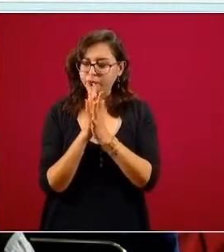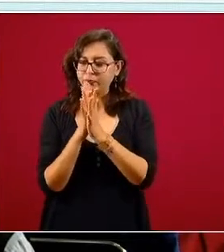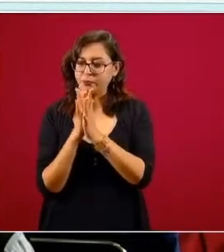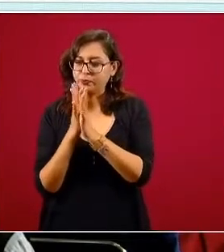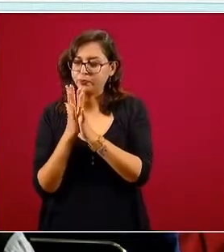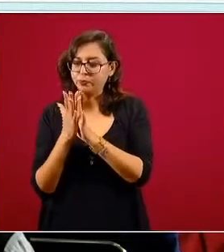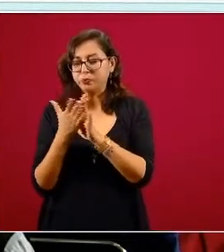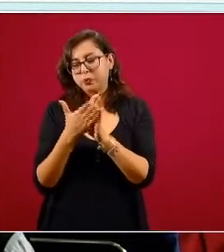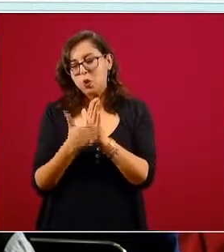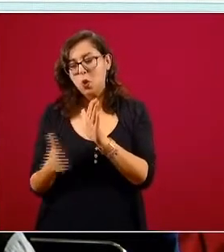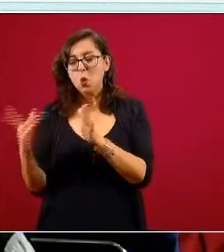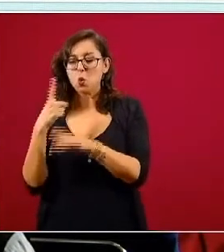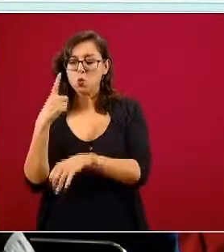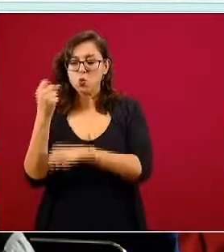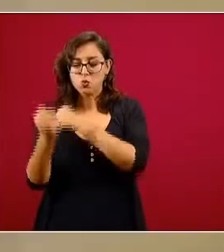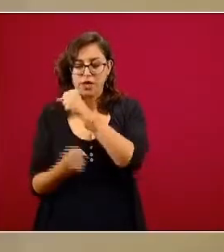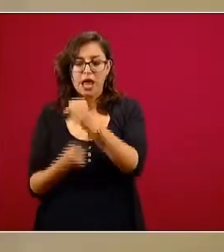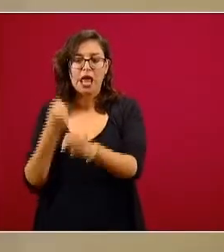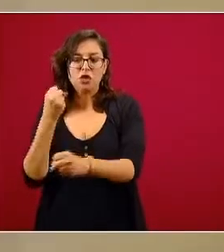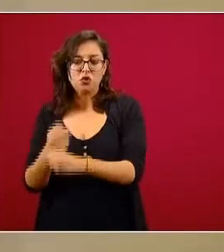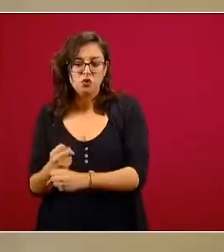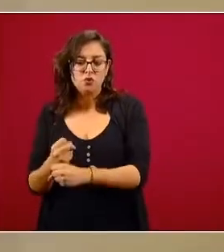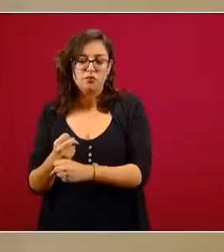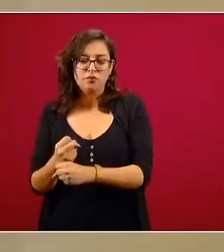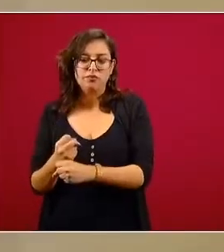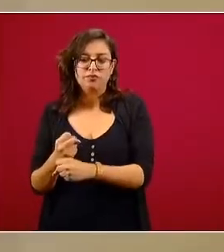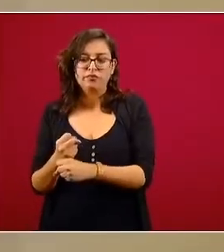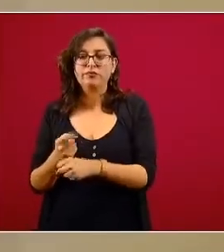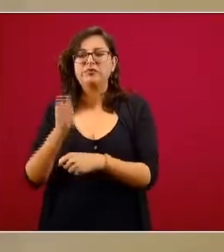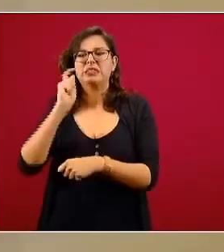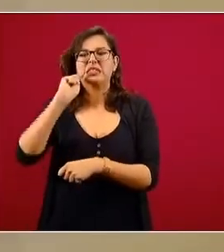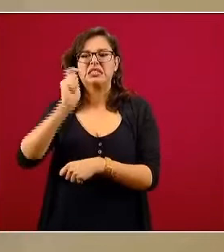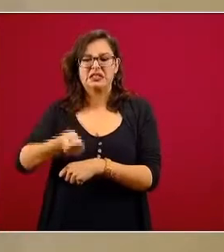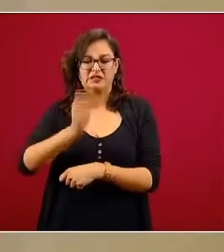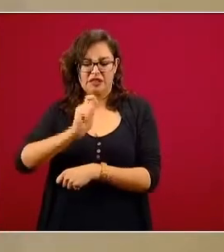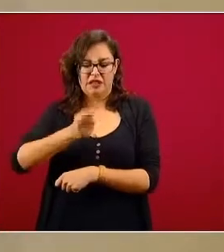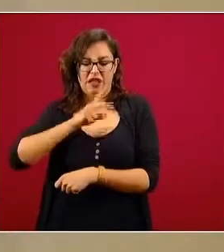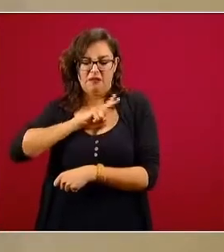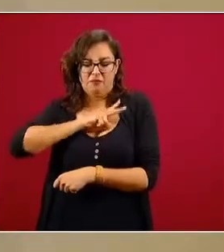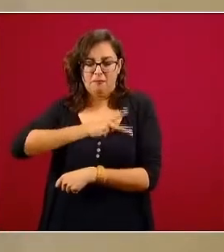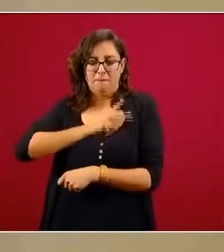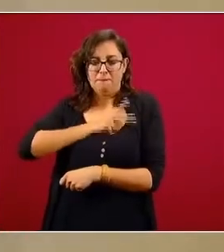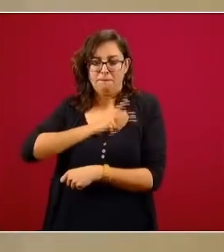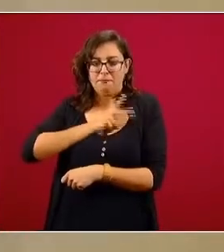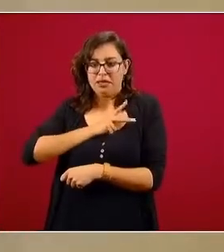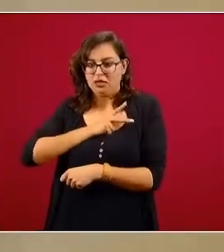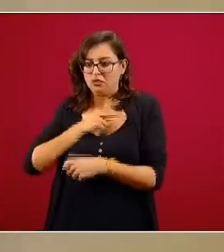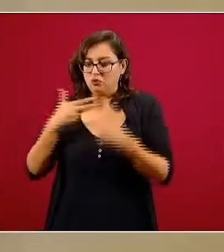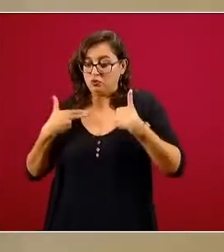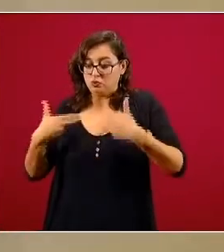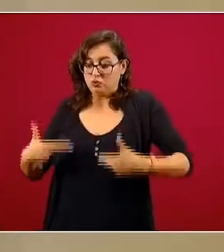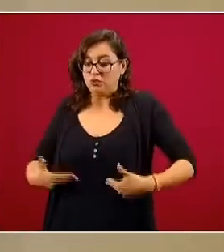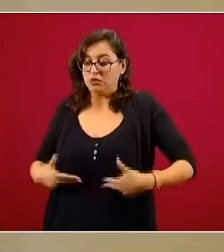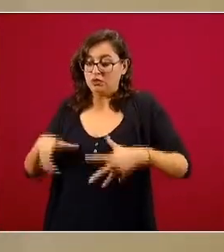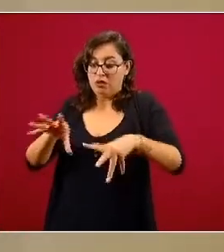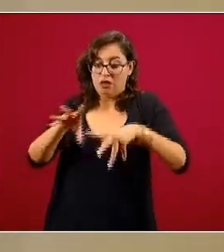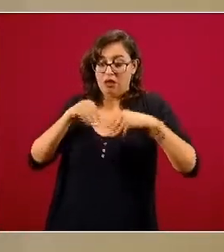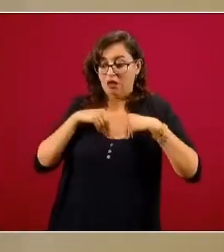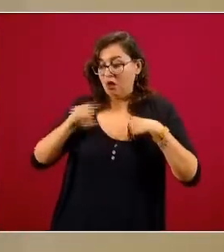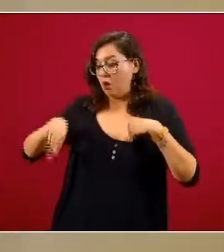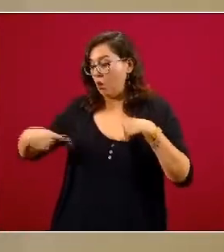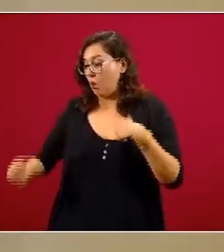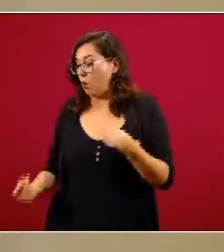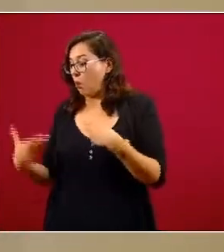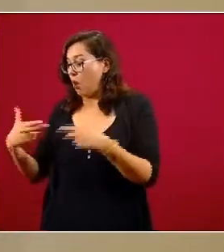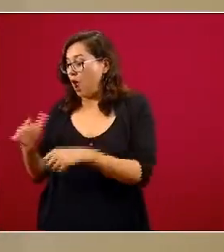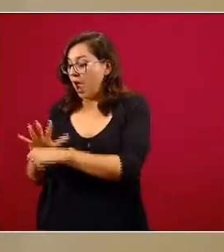largo de un mismo año. Las distintas partículas virales que circulan en la infección humana y la infección animal empiezan